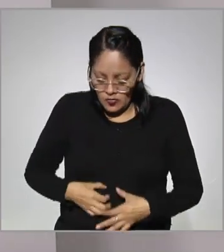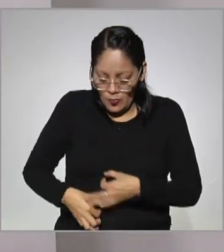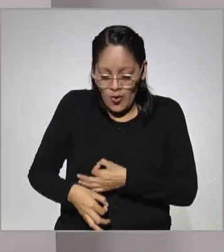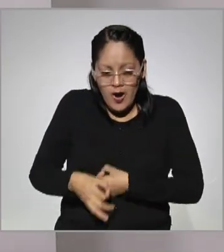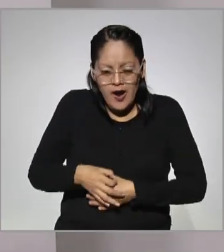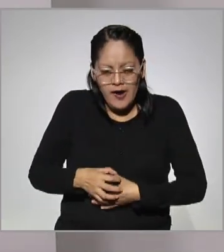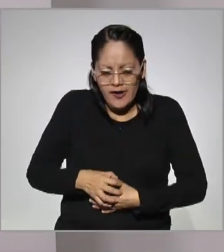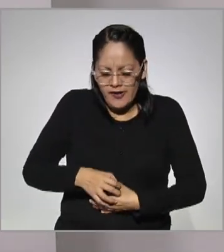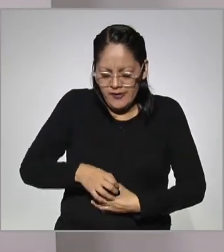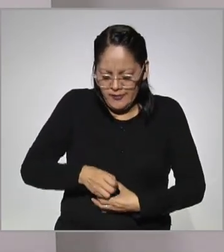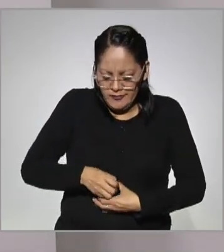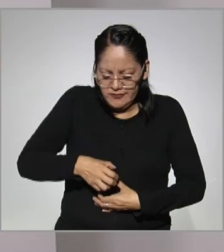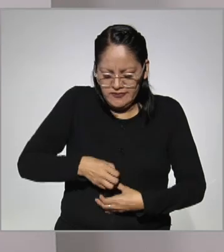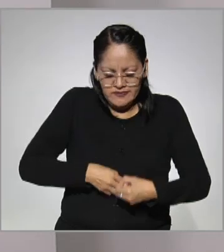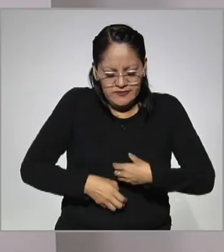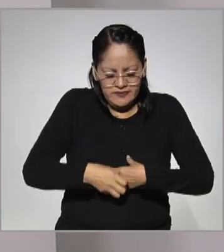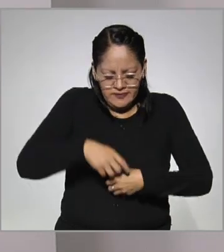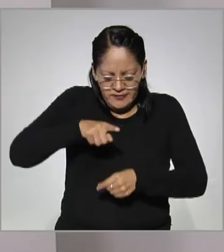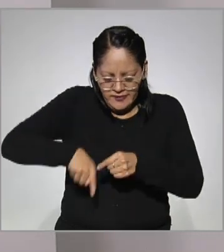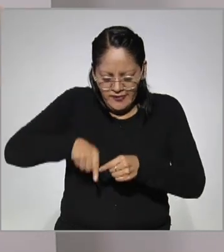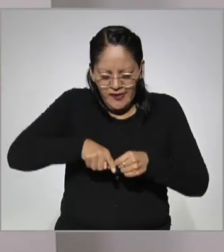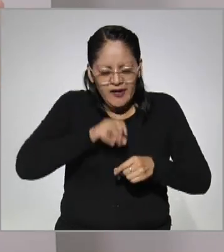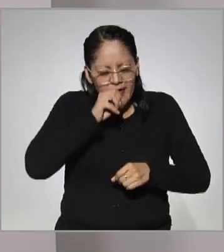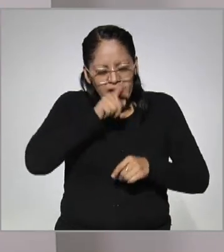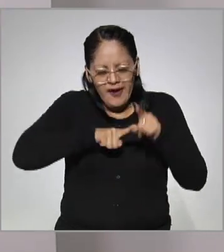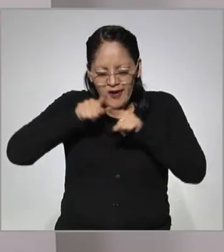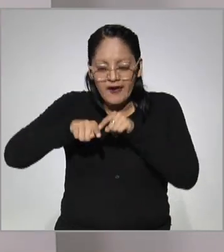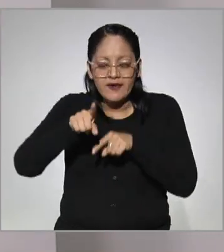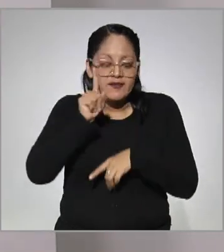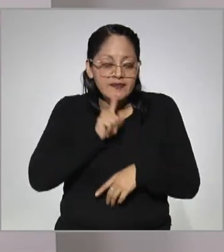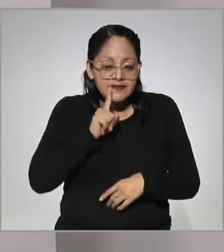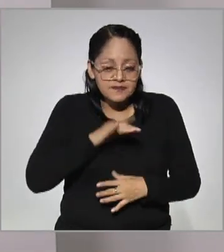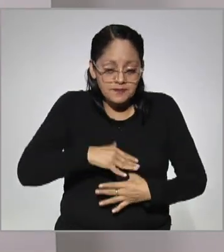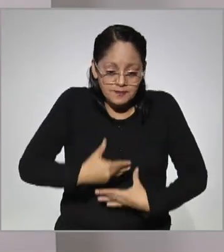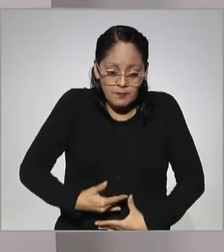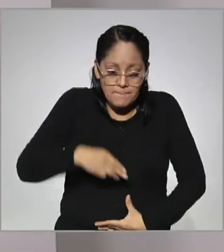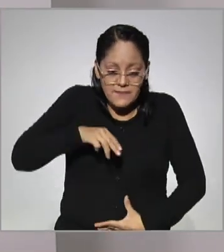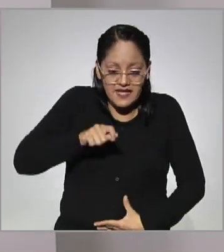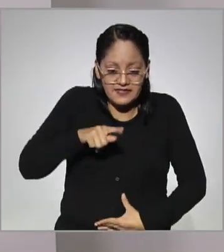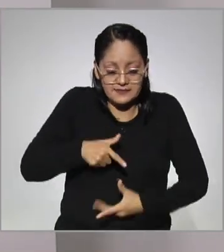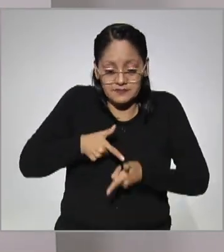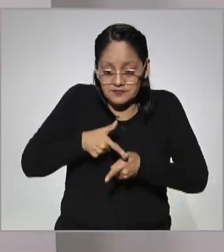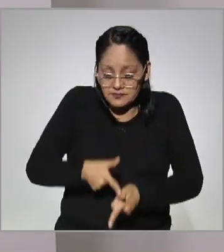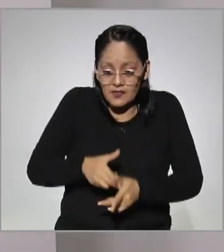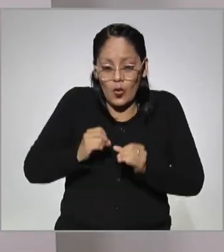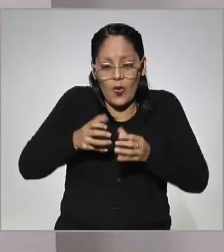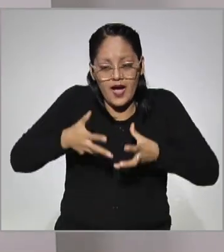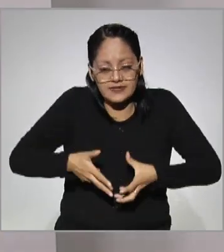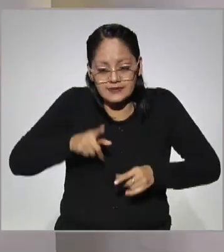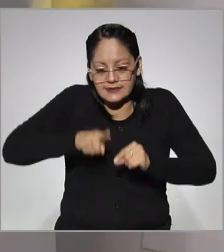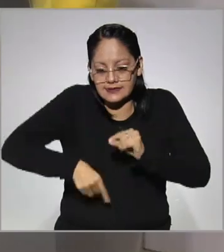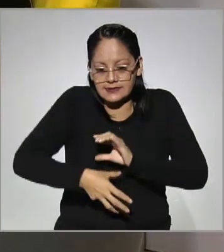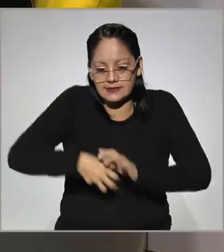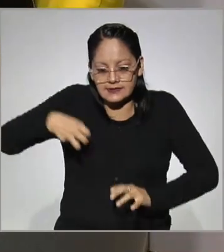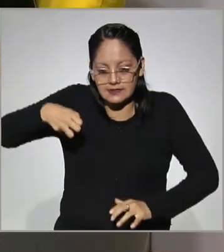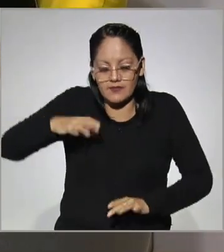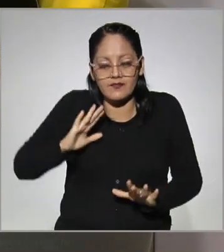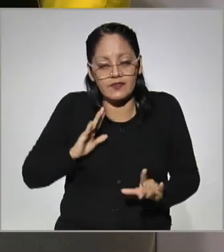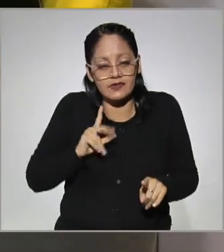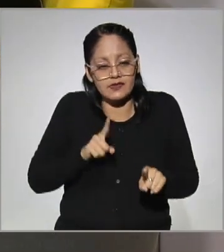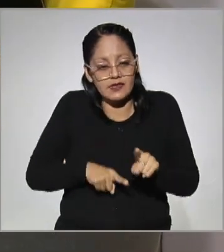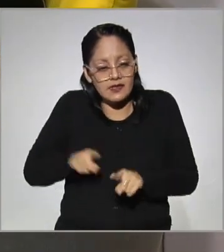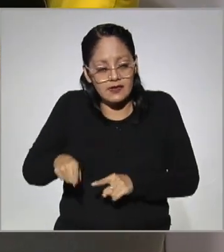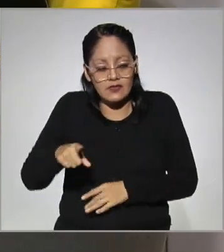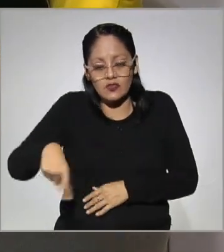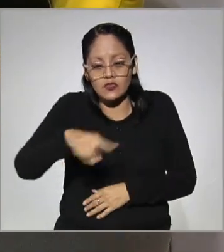tumores, los miomas, o retirar el útero dependiendo si la mujer desea conservar o no la matriz. Esa es una medida para tratar de, muchas